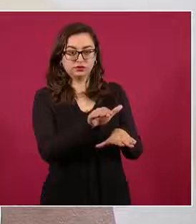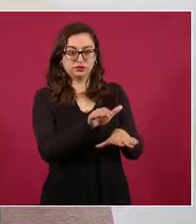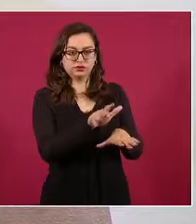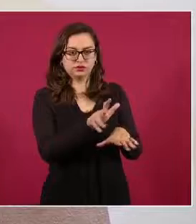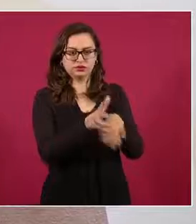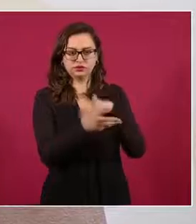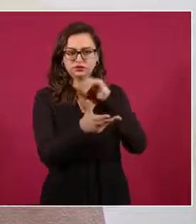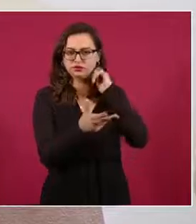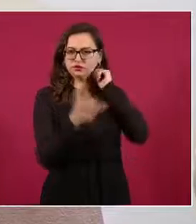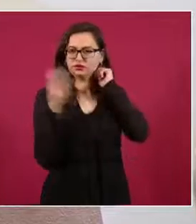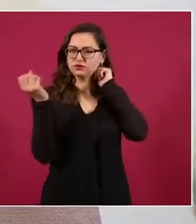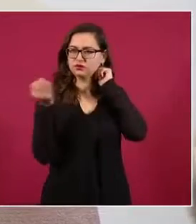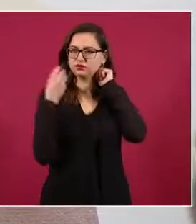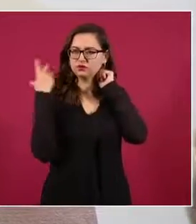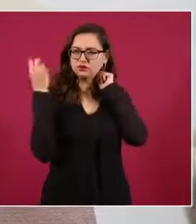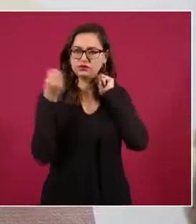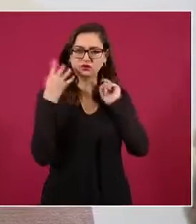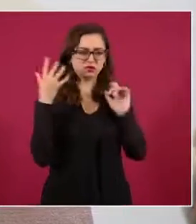coloquio,